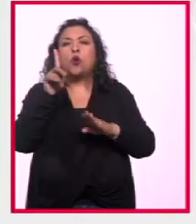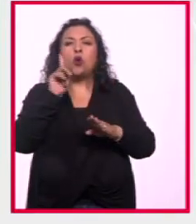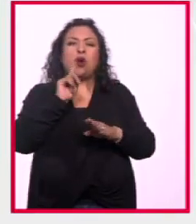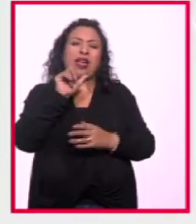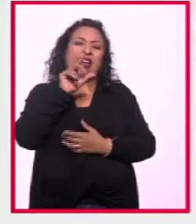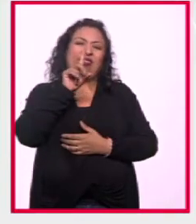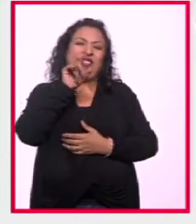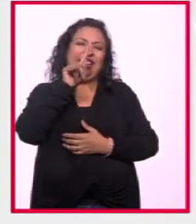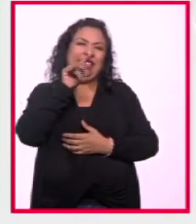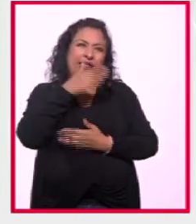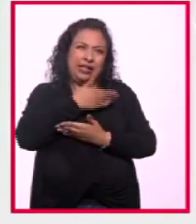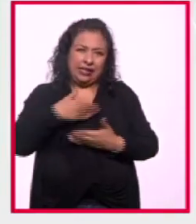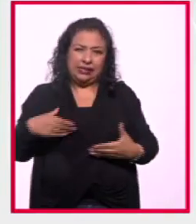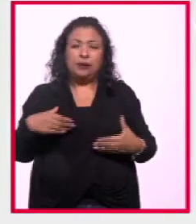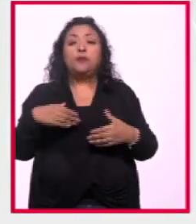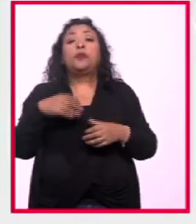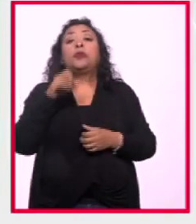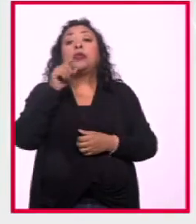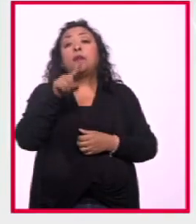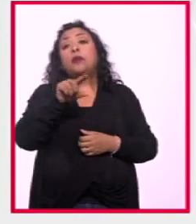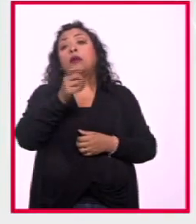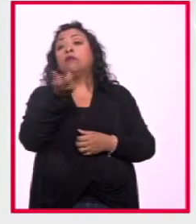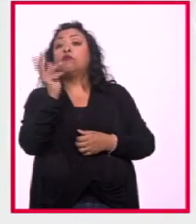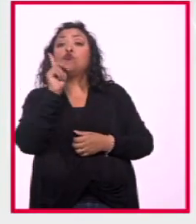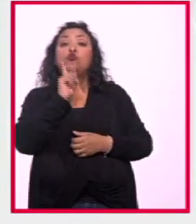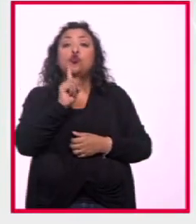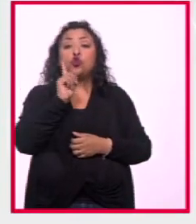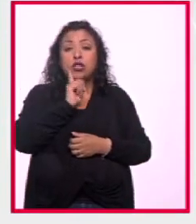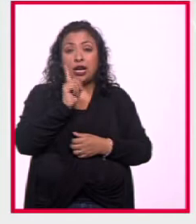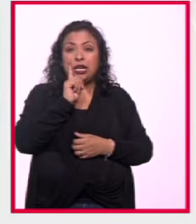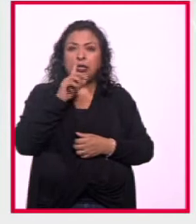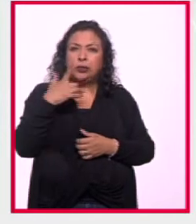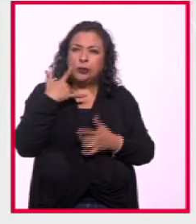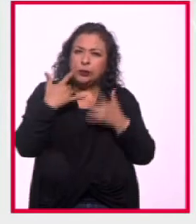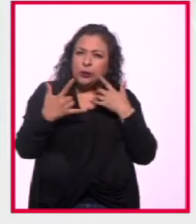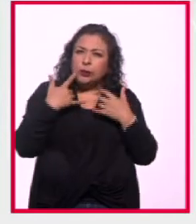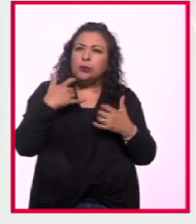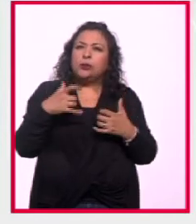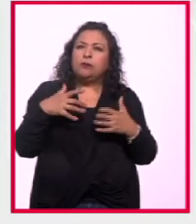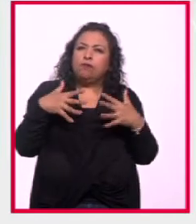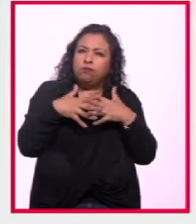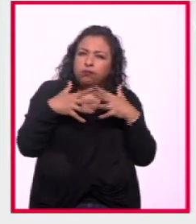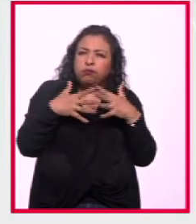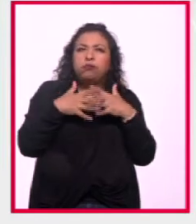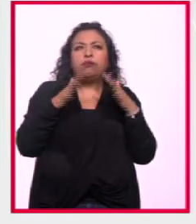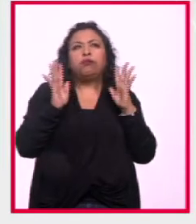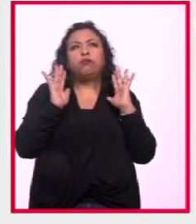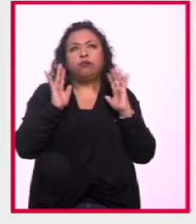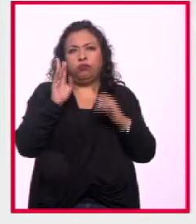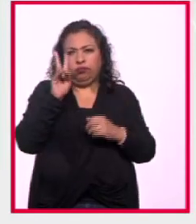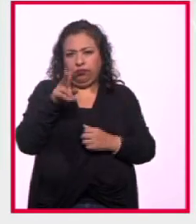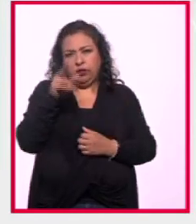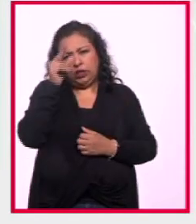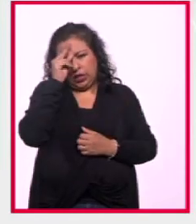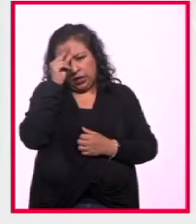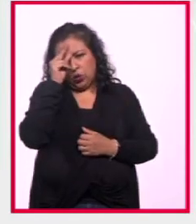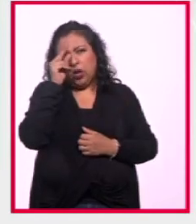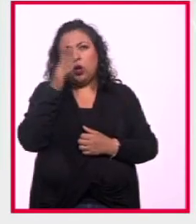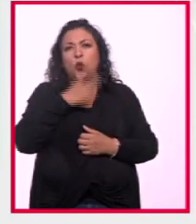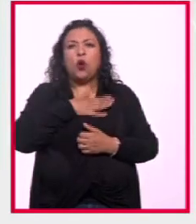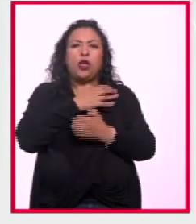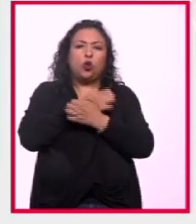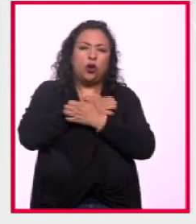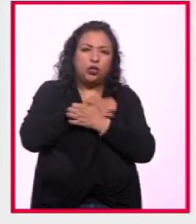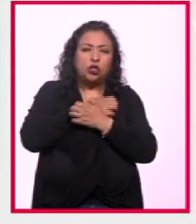están las soldaderas y están todas aquellas mujeres que lucharon ya sea de manera intelectual desde la educación